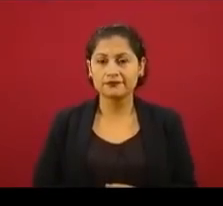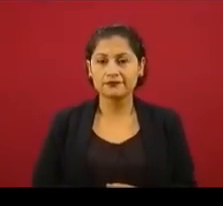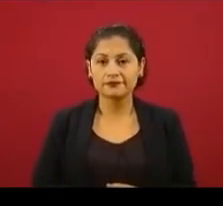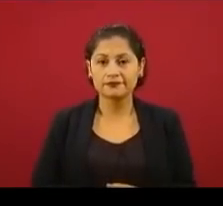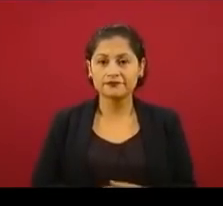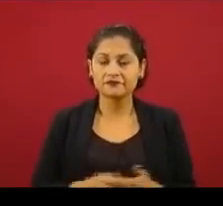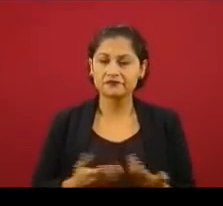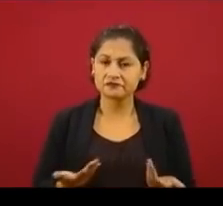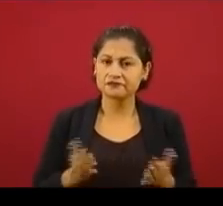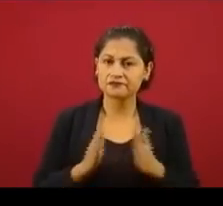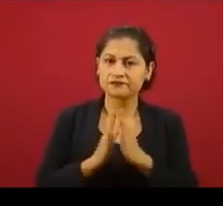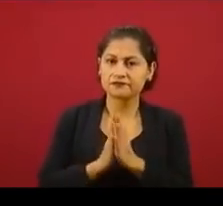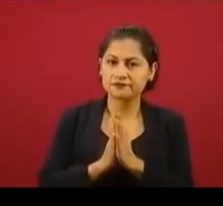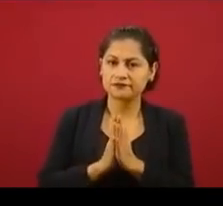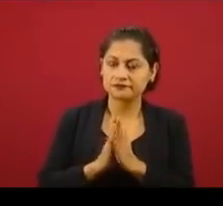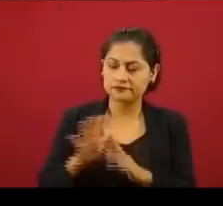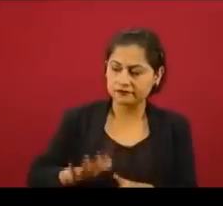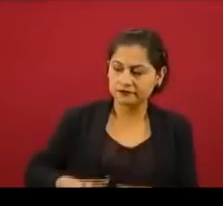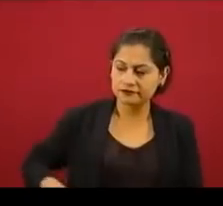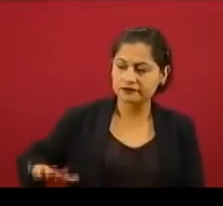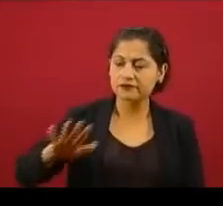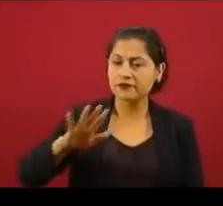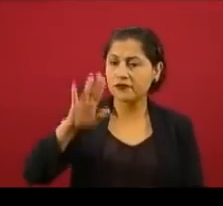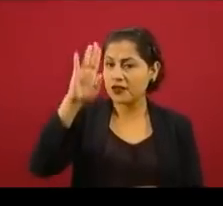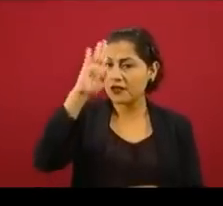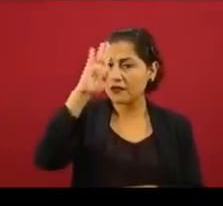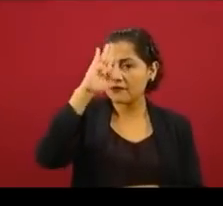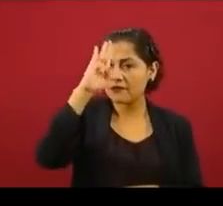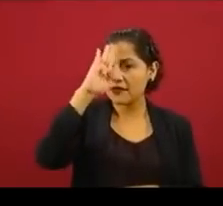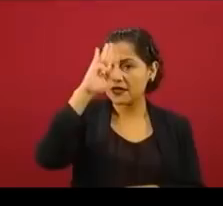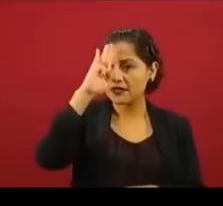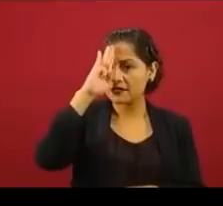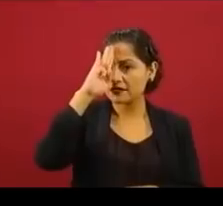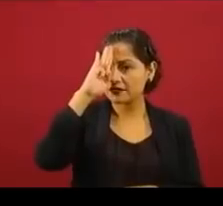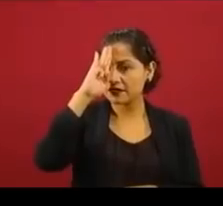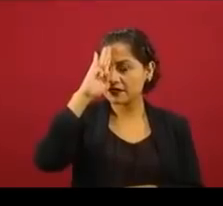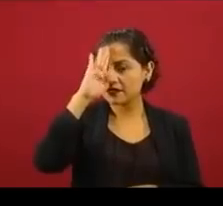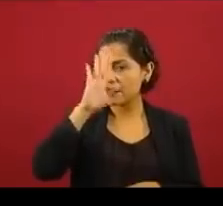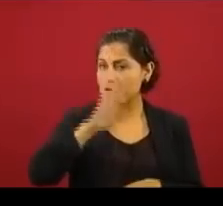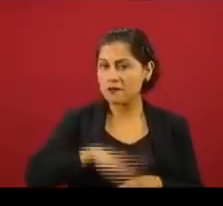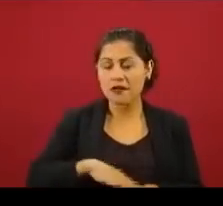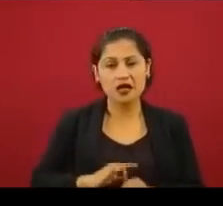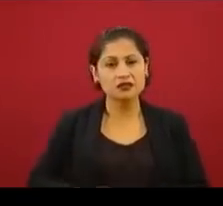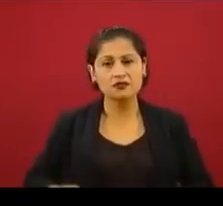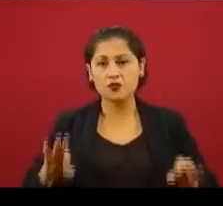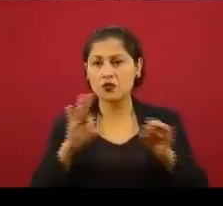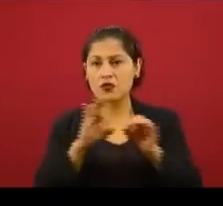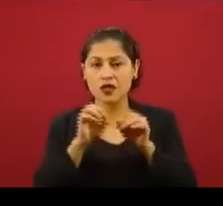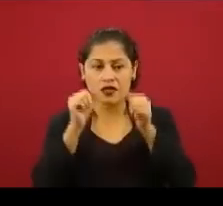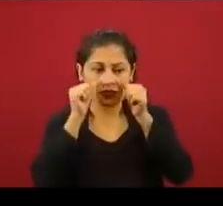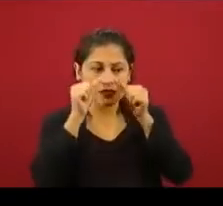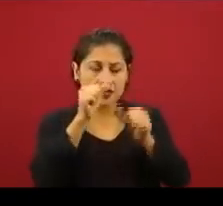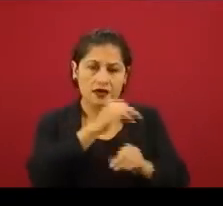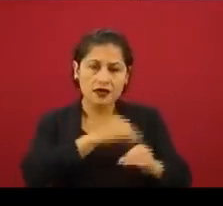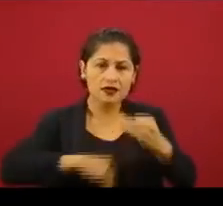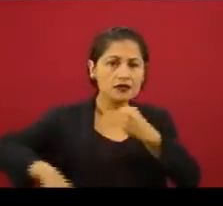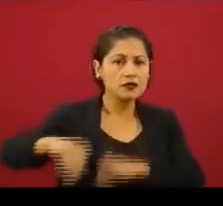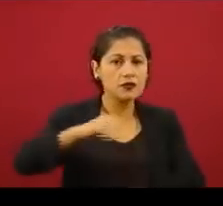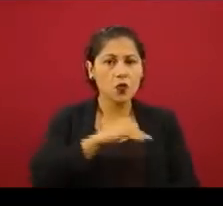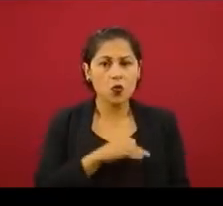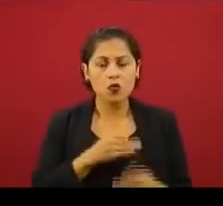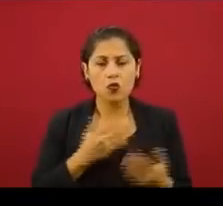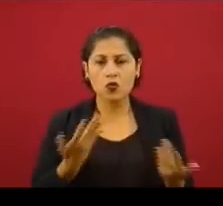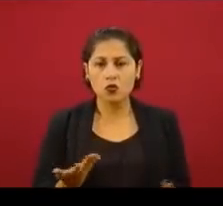y que piensen en el interés general, que piensen en los demás, que piensen en el